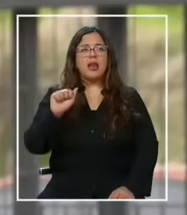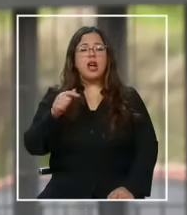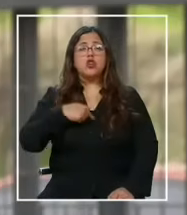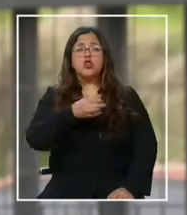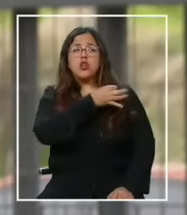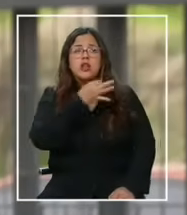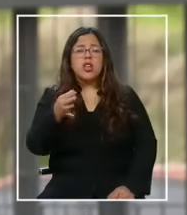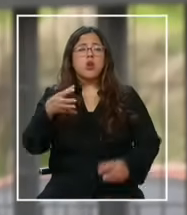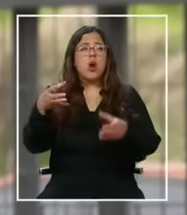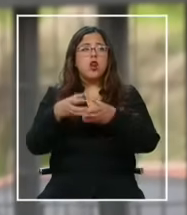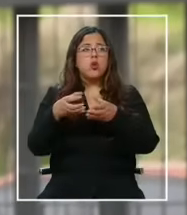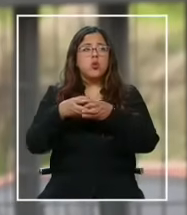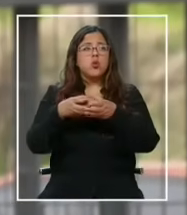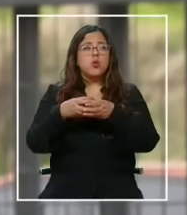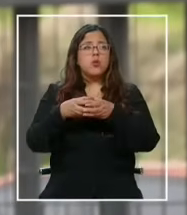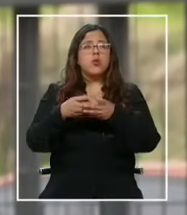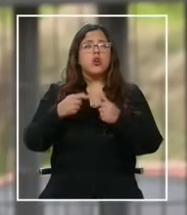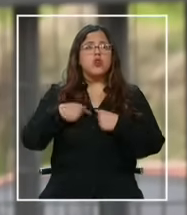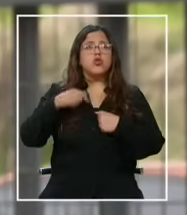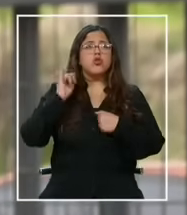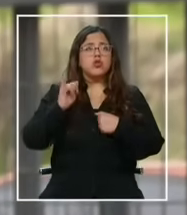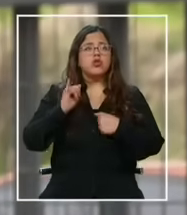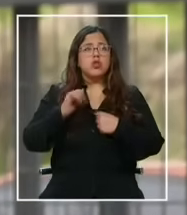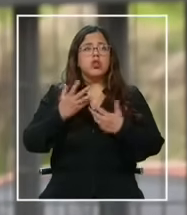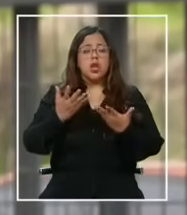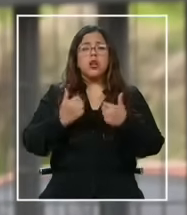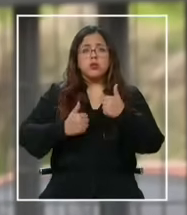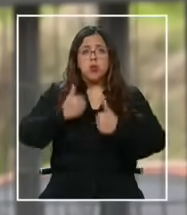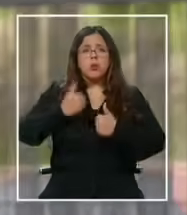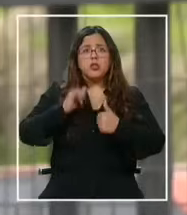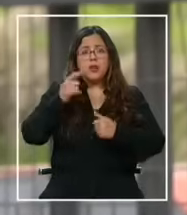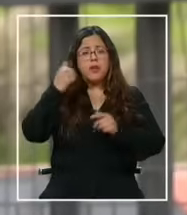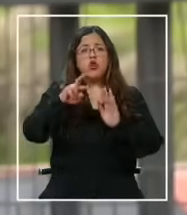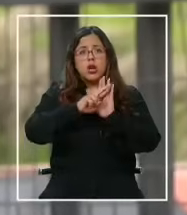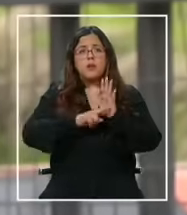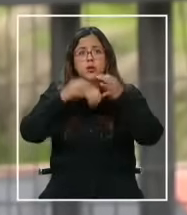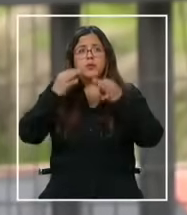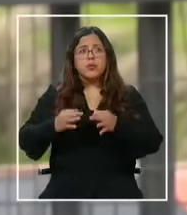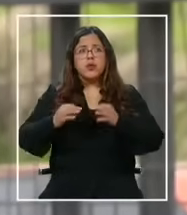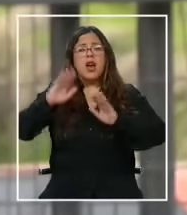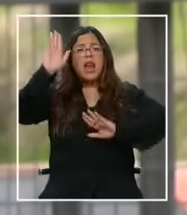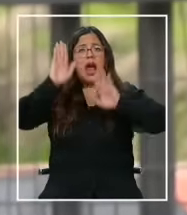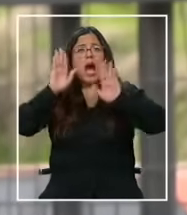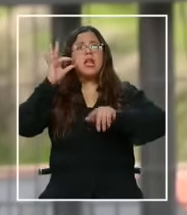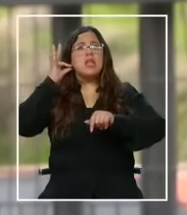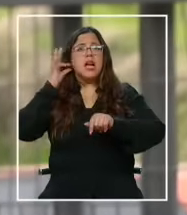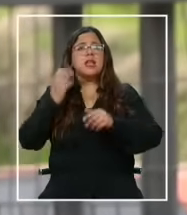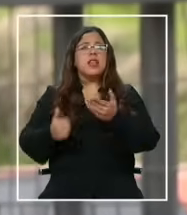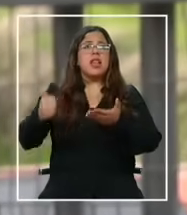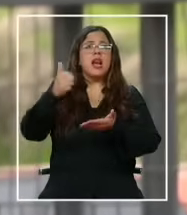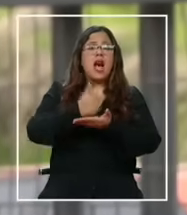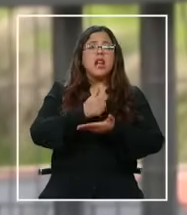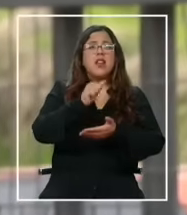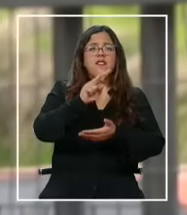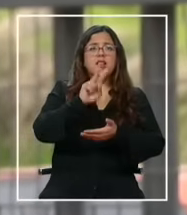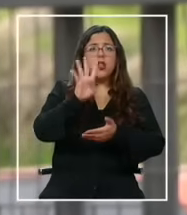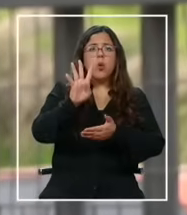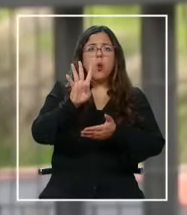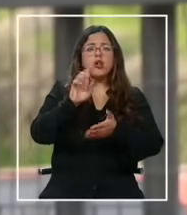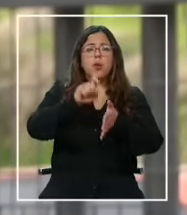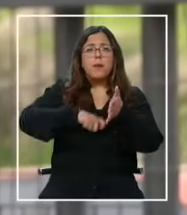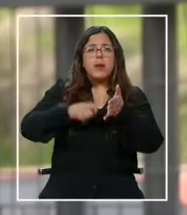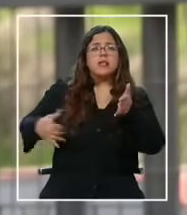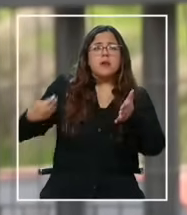a chilam y a los partidos que yo sí estaba dispuesto a competir en primaria pero con las reglas justas la candidata del alcalde llevaba 24 meses trabajando en el